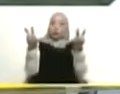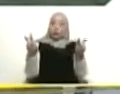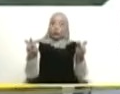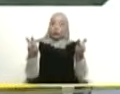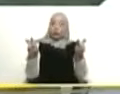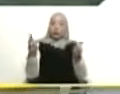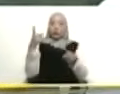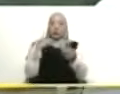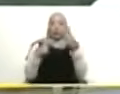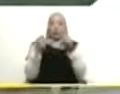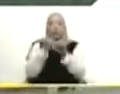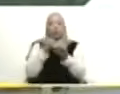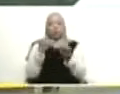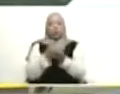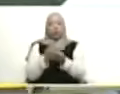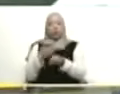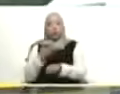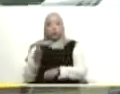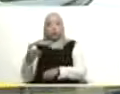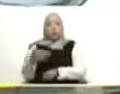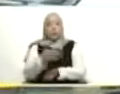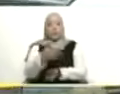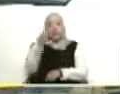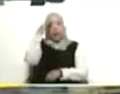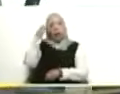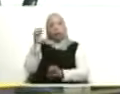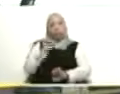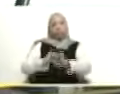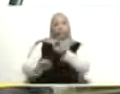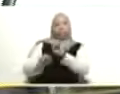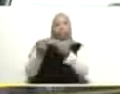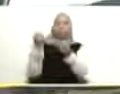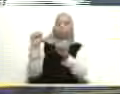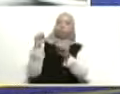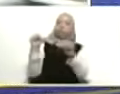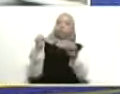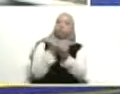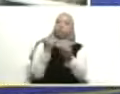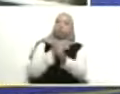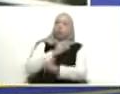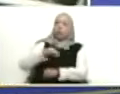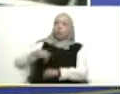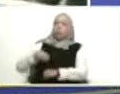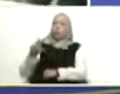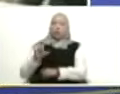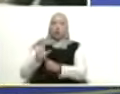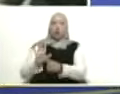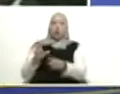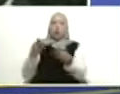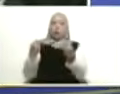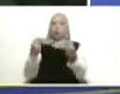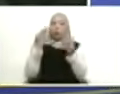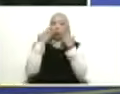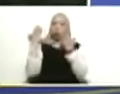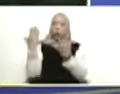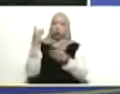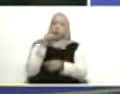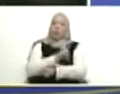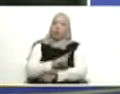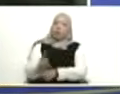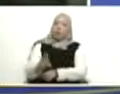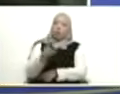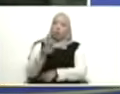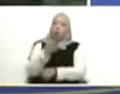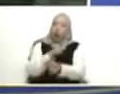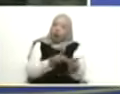dron antidron, misil antimisil. En esa onda estamos, no debemos mostrar mucho y debemos más bien